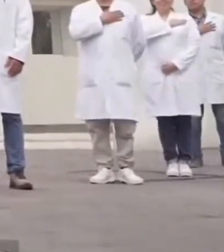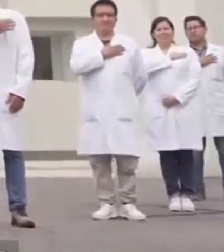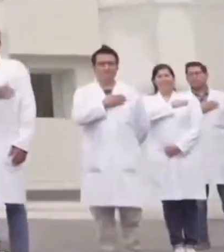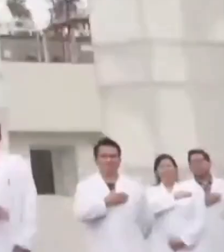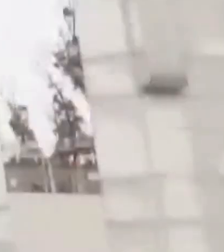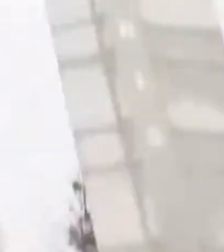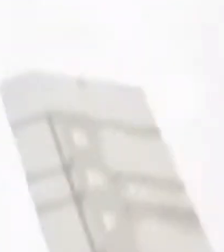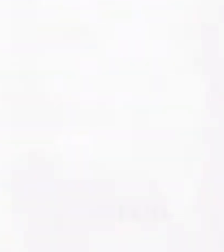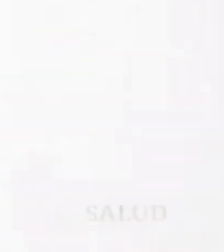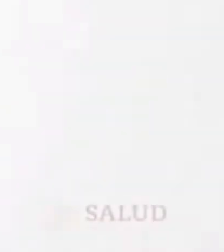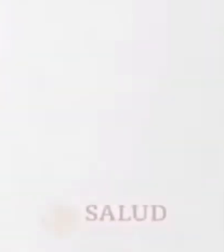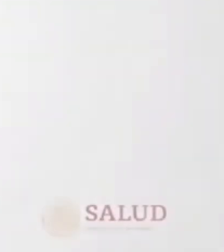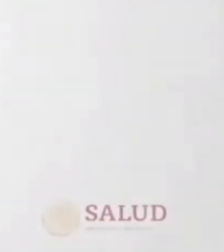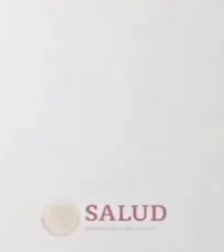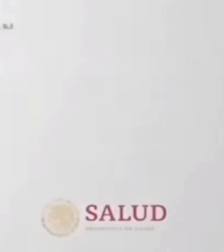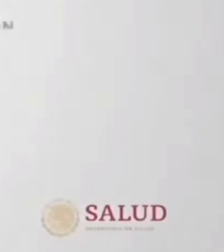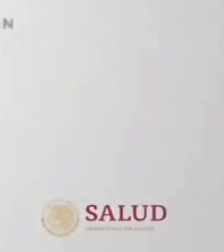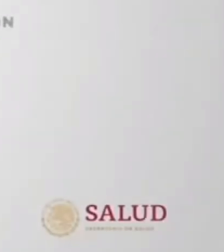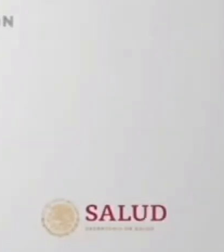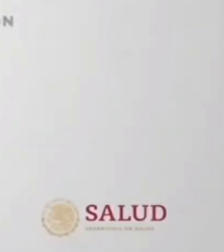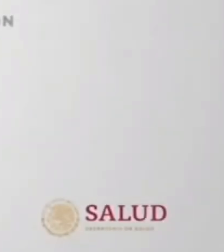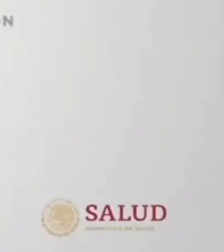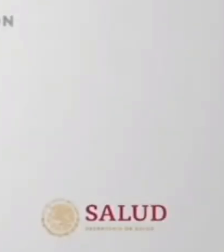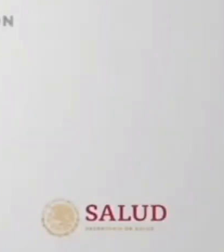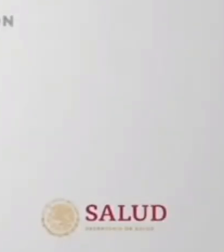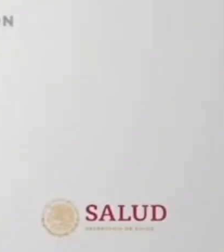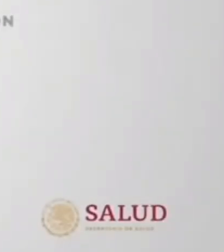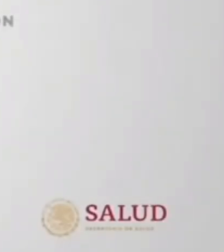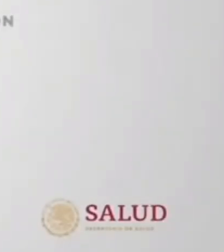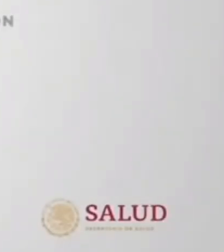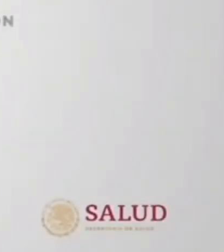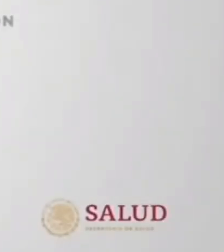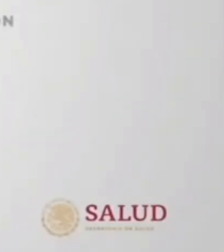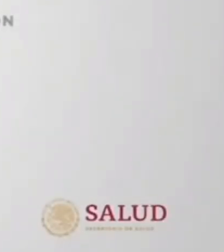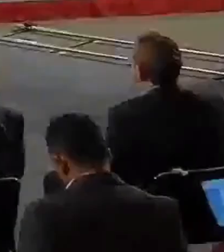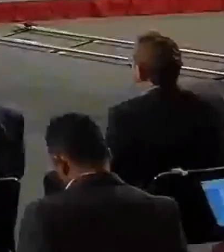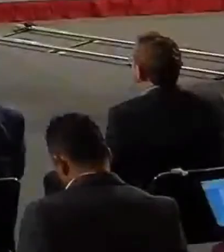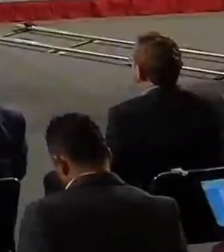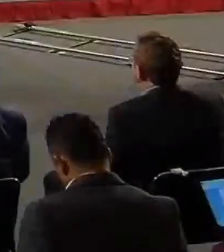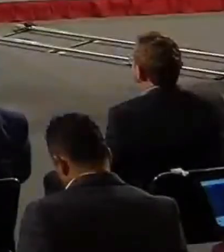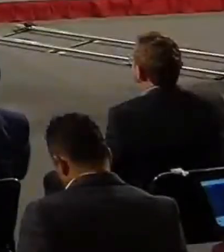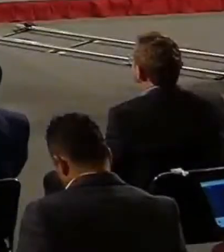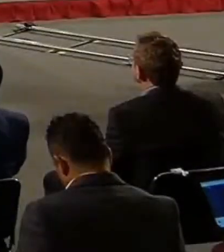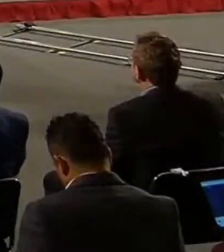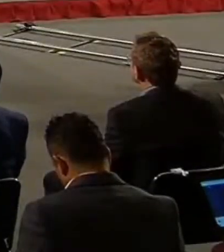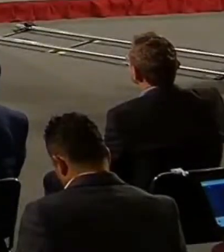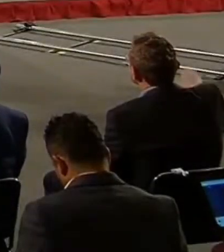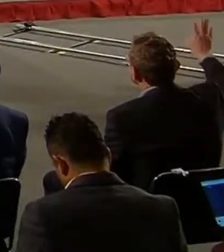Comisión Federal para la Protección contra Riesgos Sanitarios.